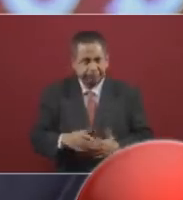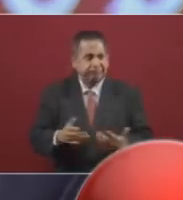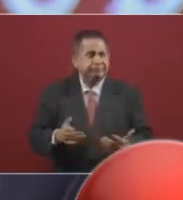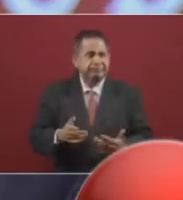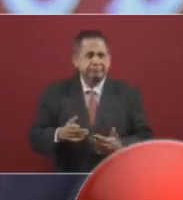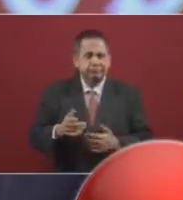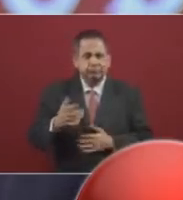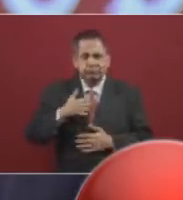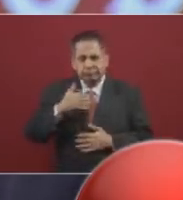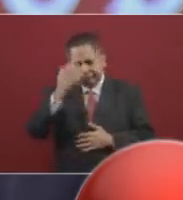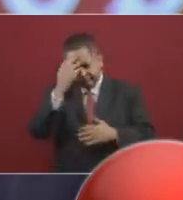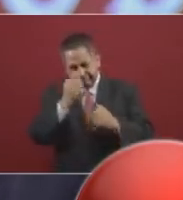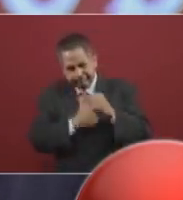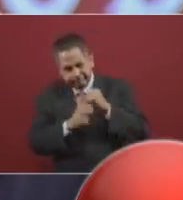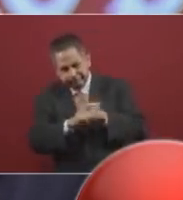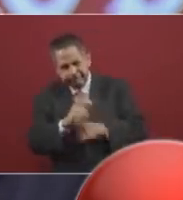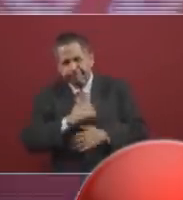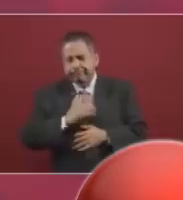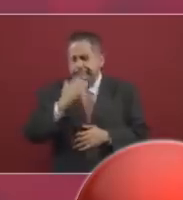con conocimiento de causa,